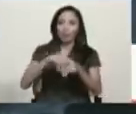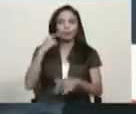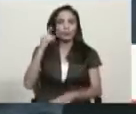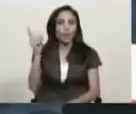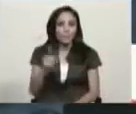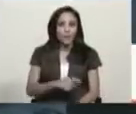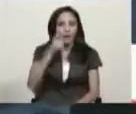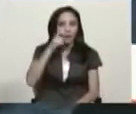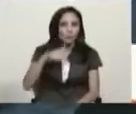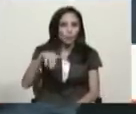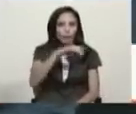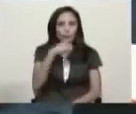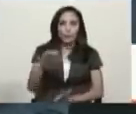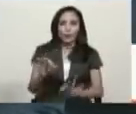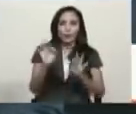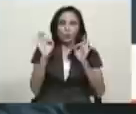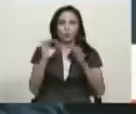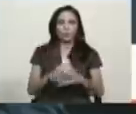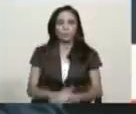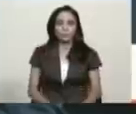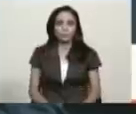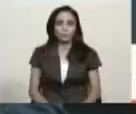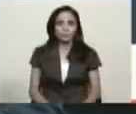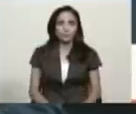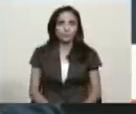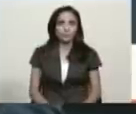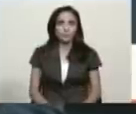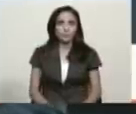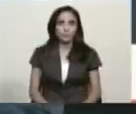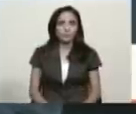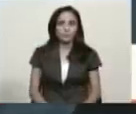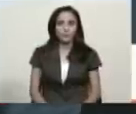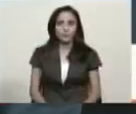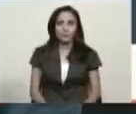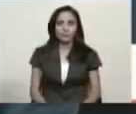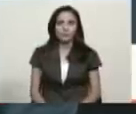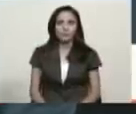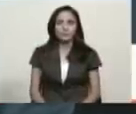ciudad de Caracas. Tercer constituyente más votado.